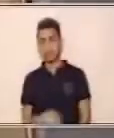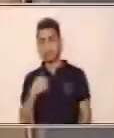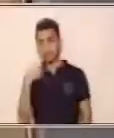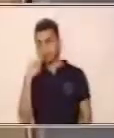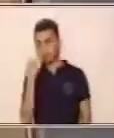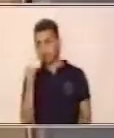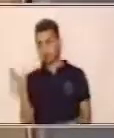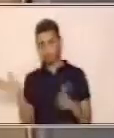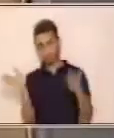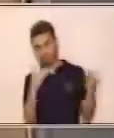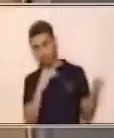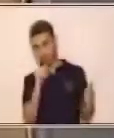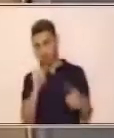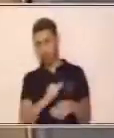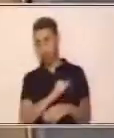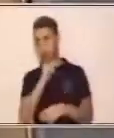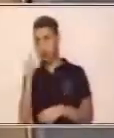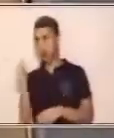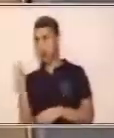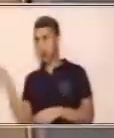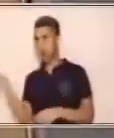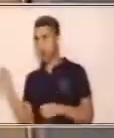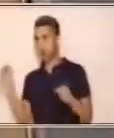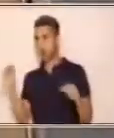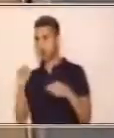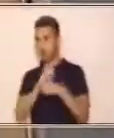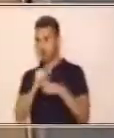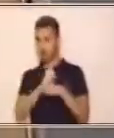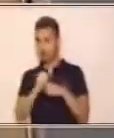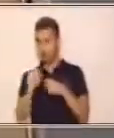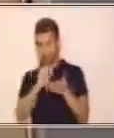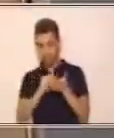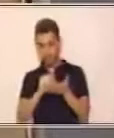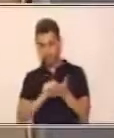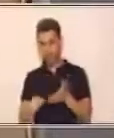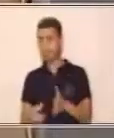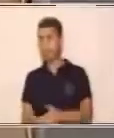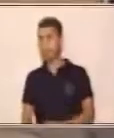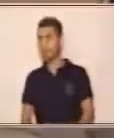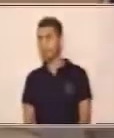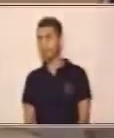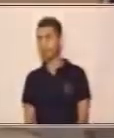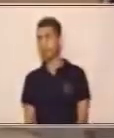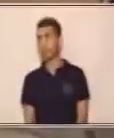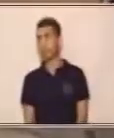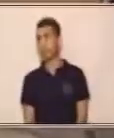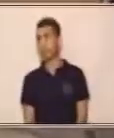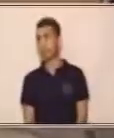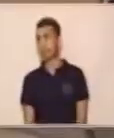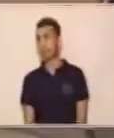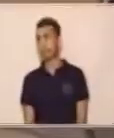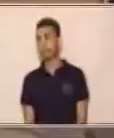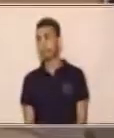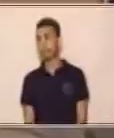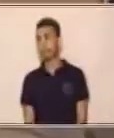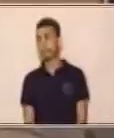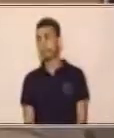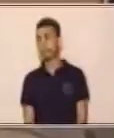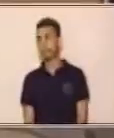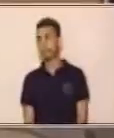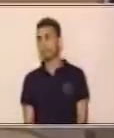al siguiente ejercicio. Vamos a pasar entonces al siguiente ejercicio. Para